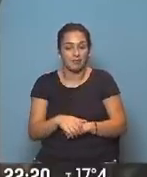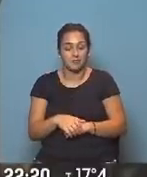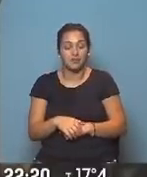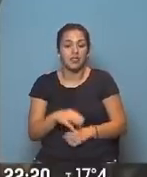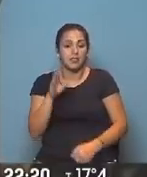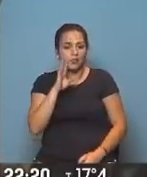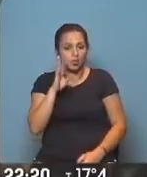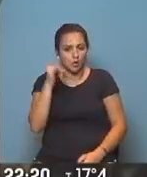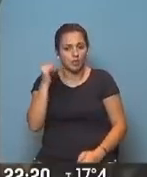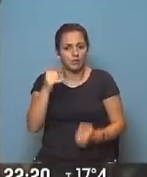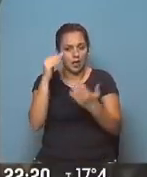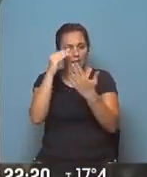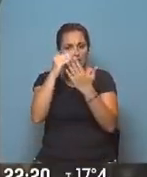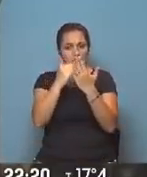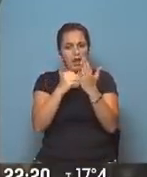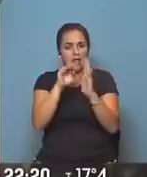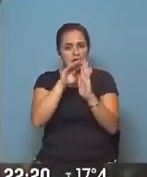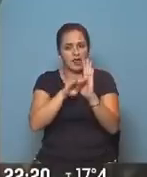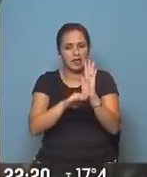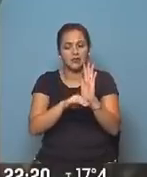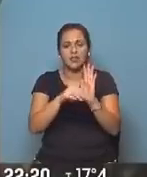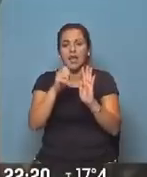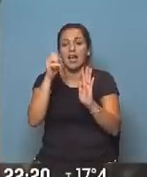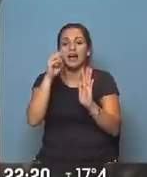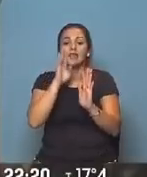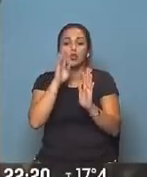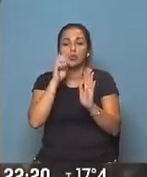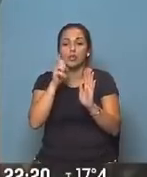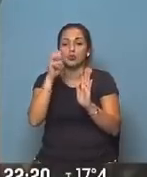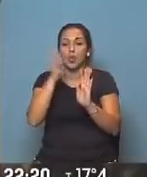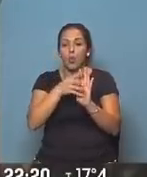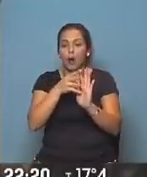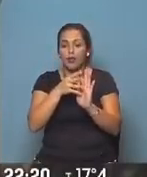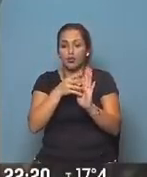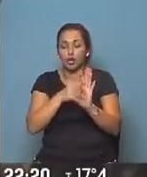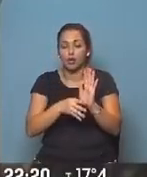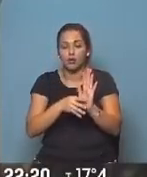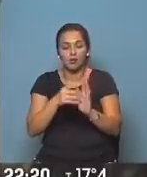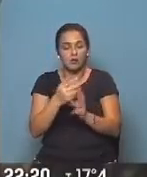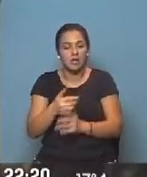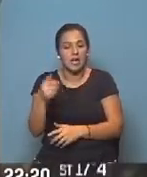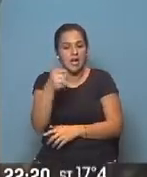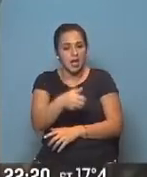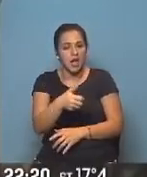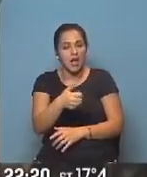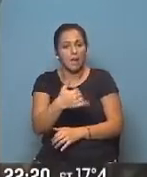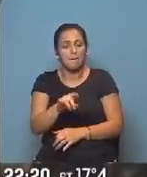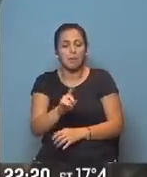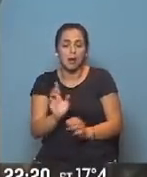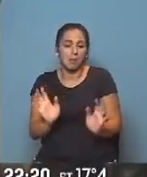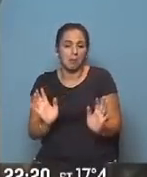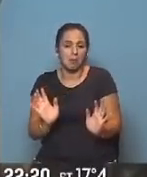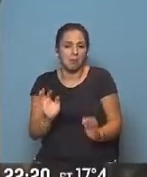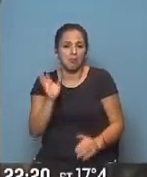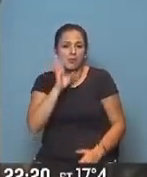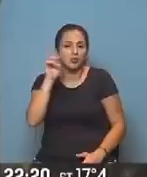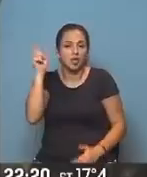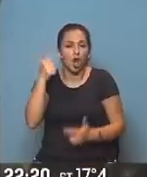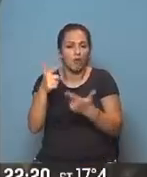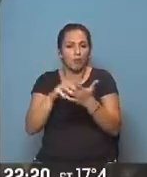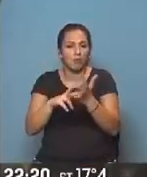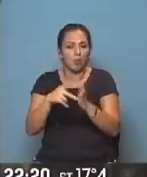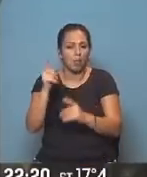es el cuarto acreedor, pero no lo afecta. Estas son las